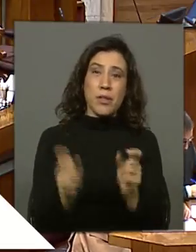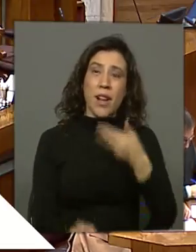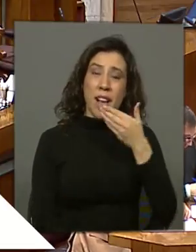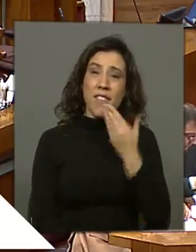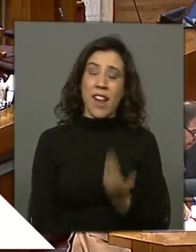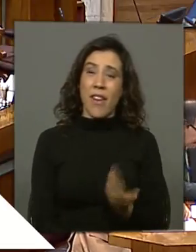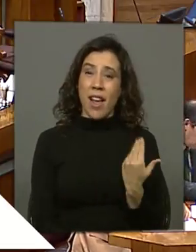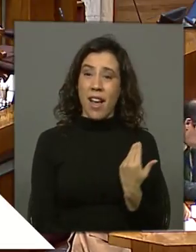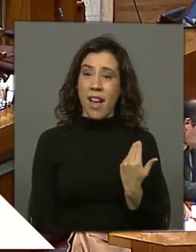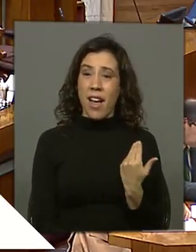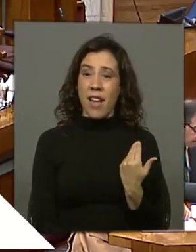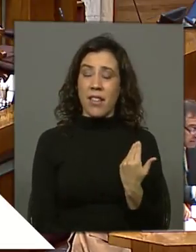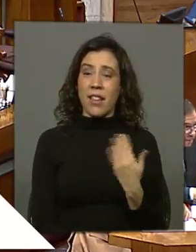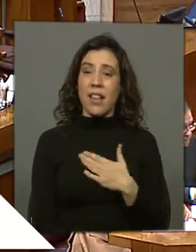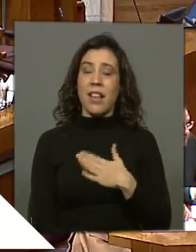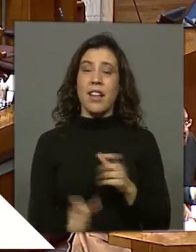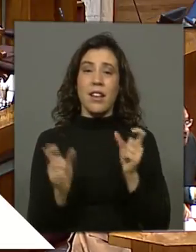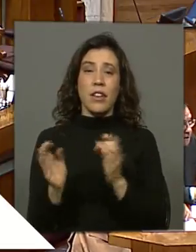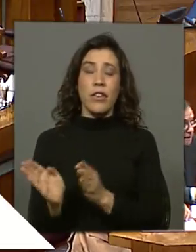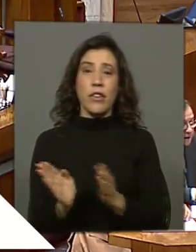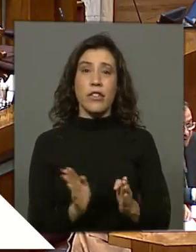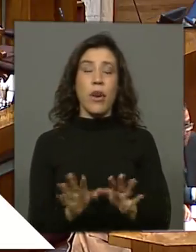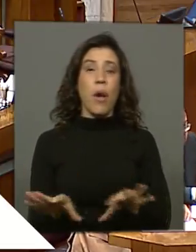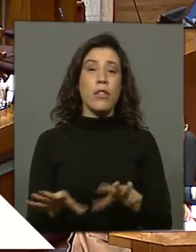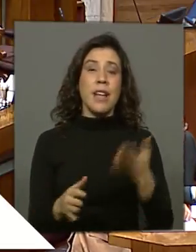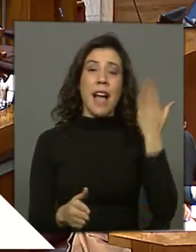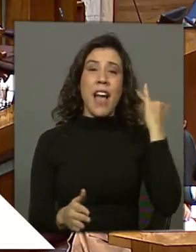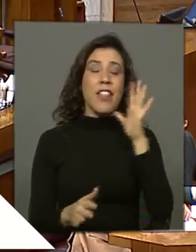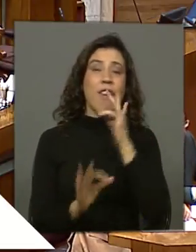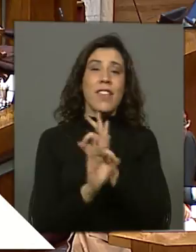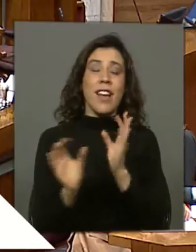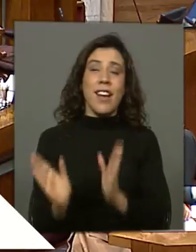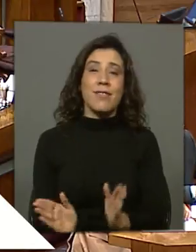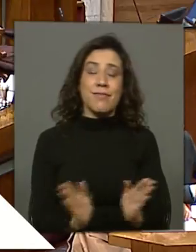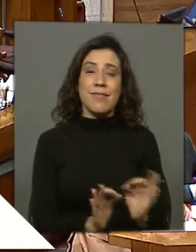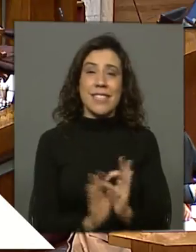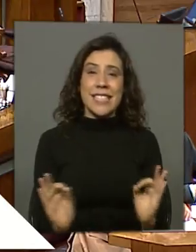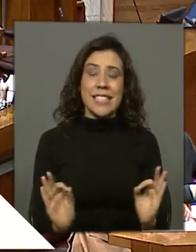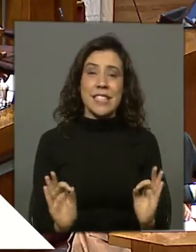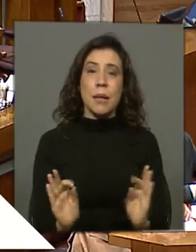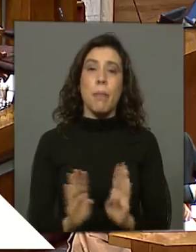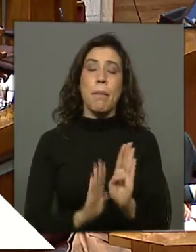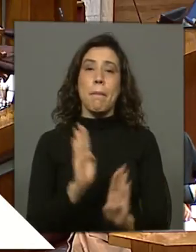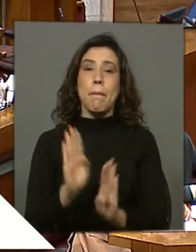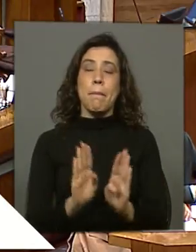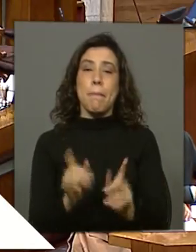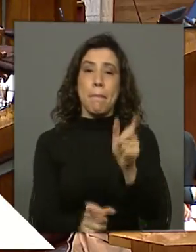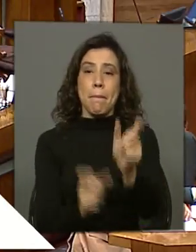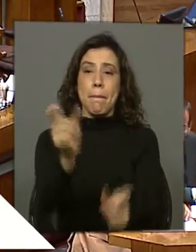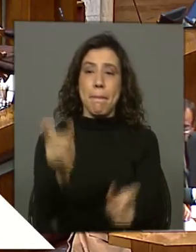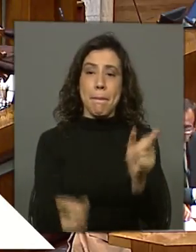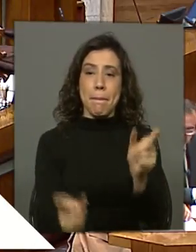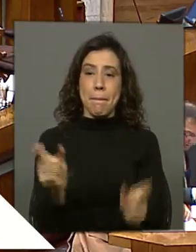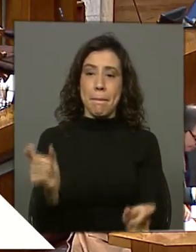anteriormente busca regular algo que no estaba regulado y proteger a las personas